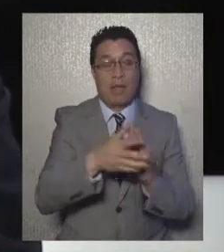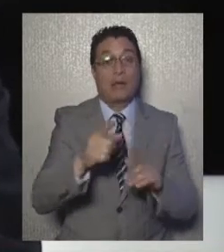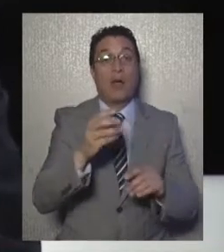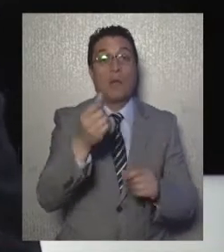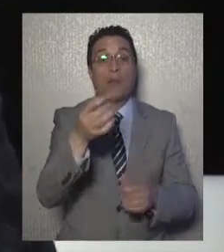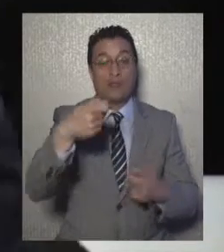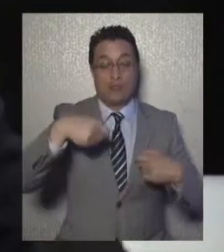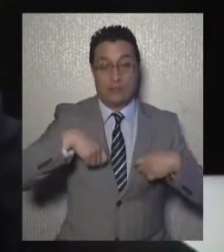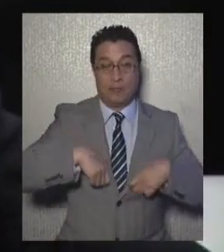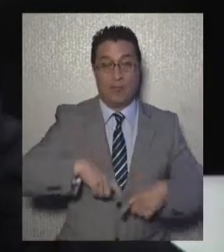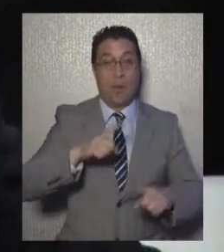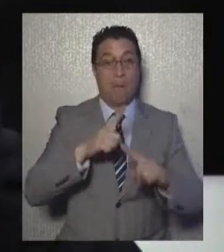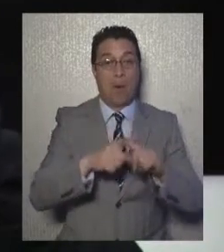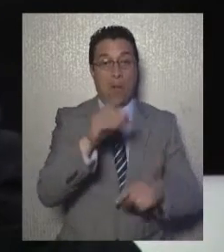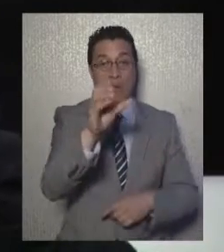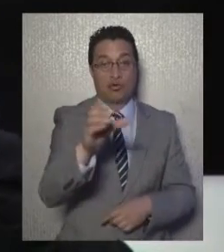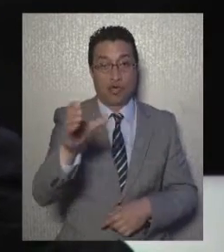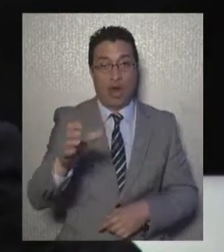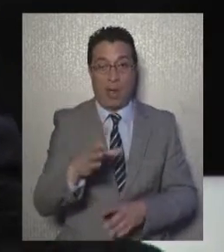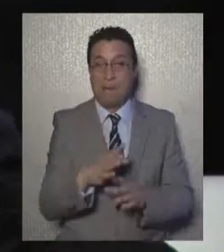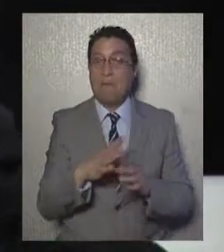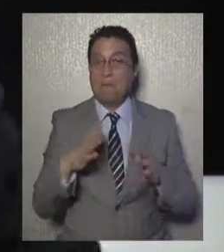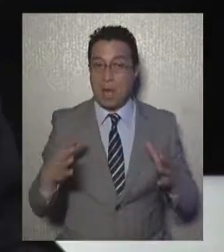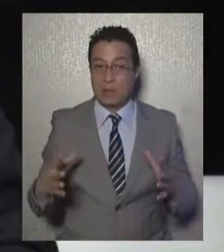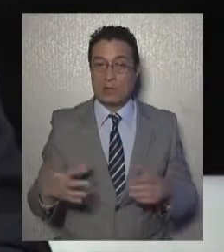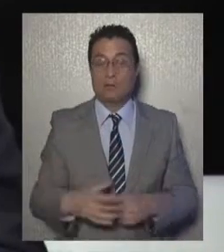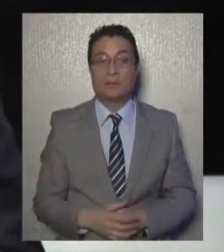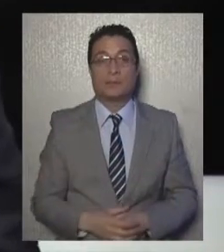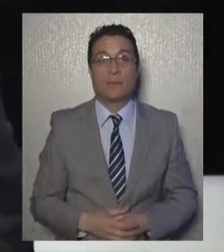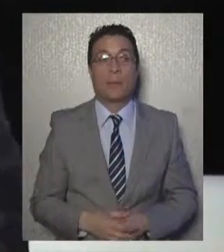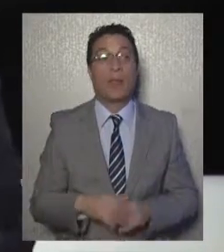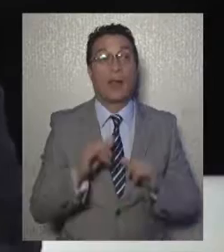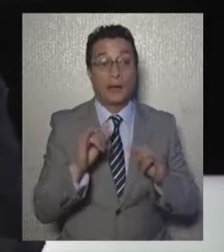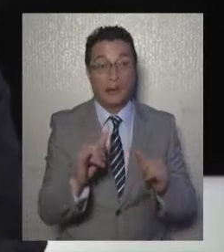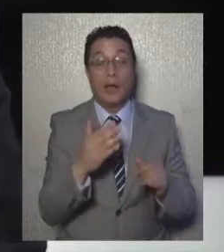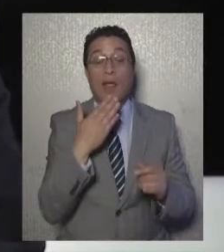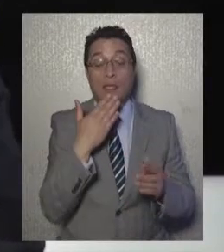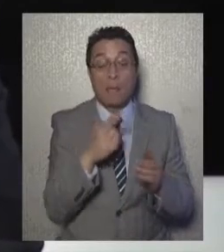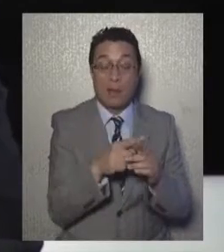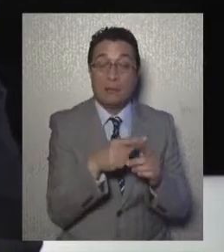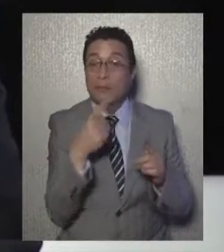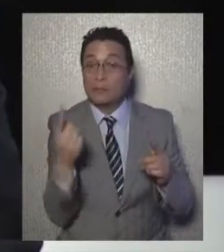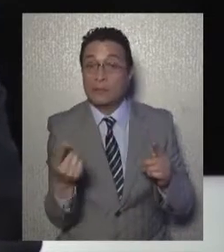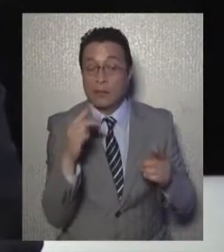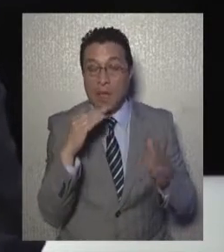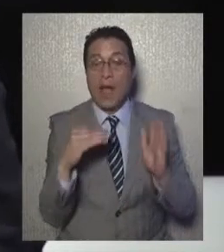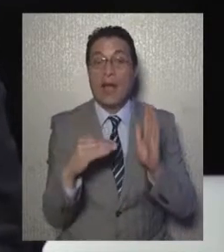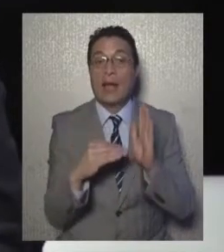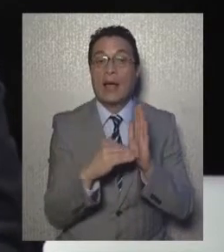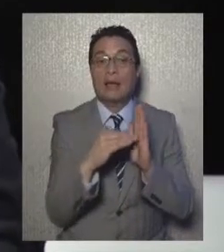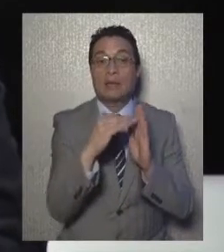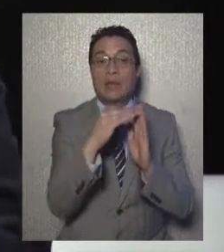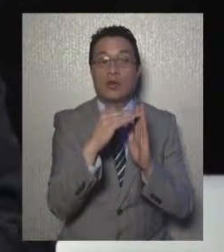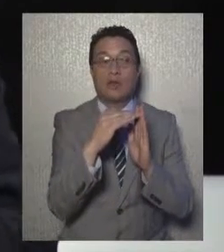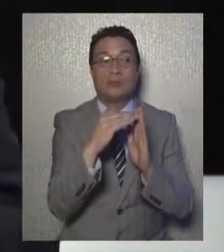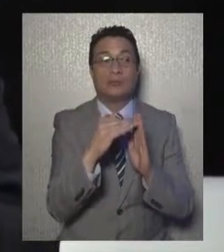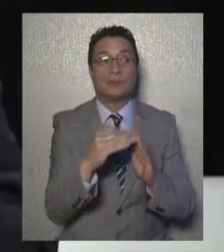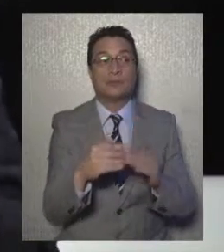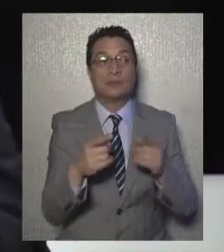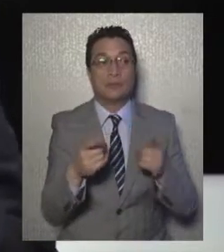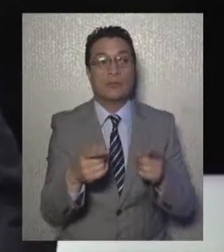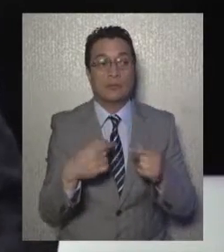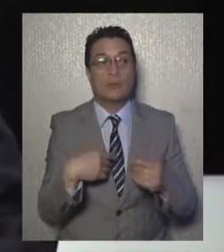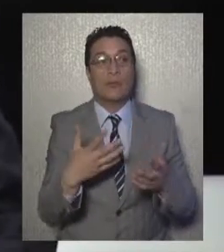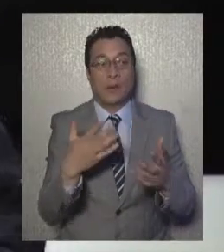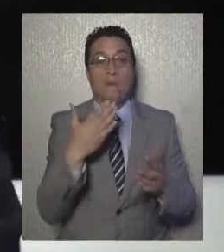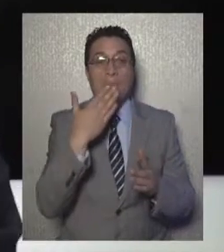de las personas. Y en consecuencia, el crecimiento, como dije, mejoró